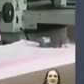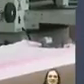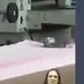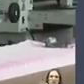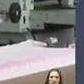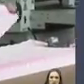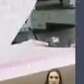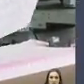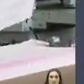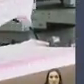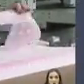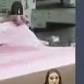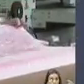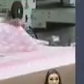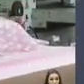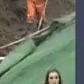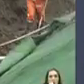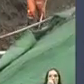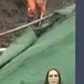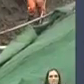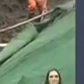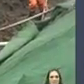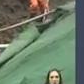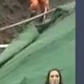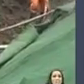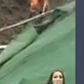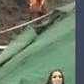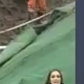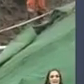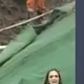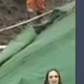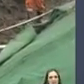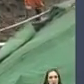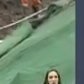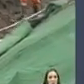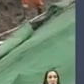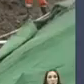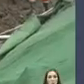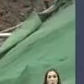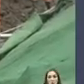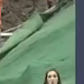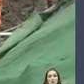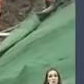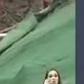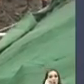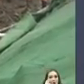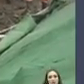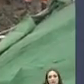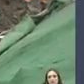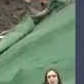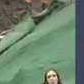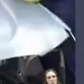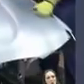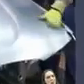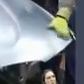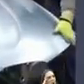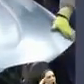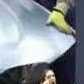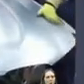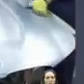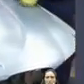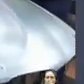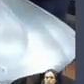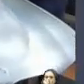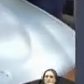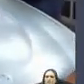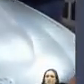a 1 millón, esto sin el auxilio de transporte. Esa propuesta fue aceptada, fue avalada por los empresarios, quien también proponen en la